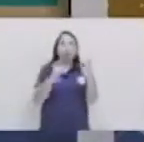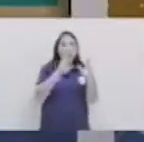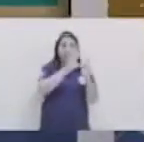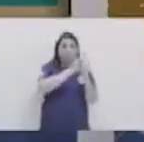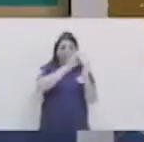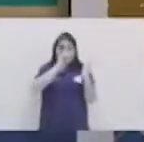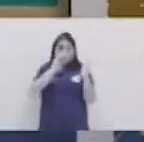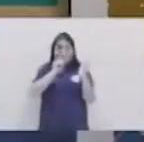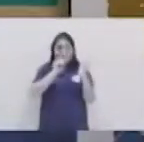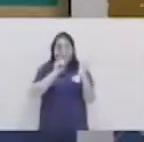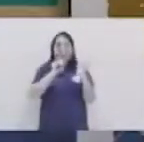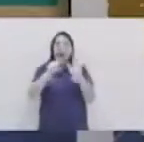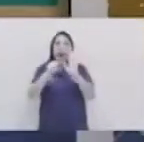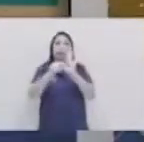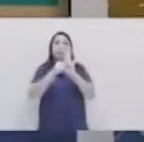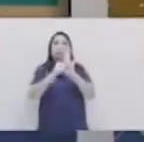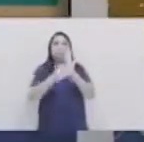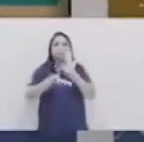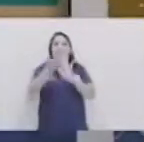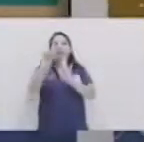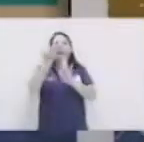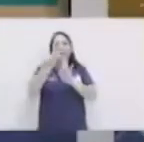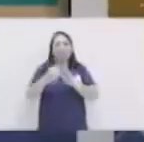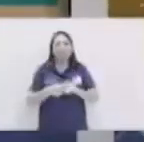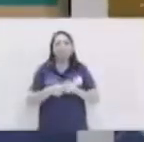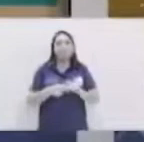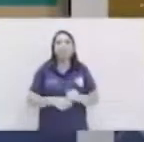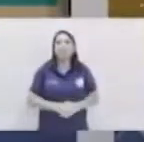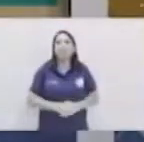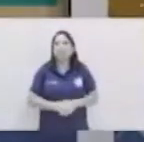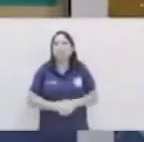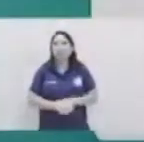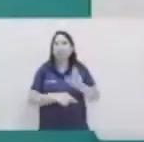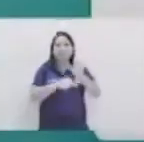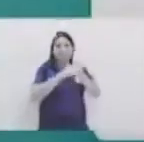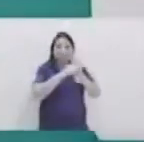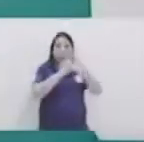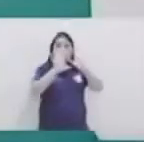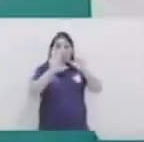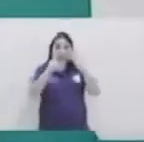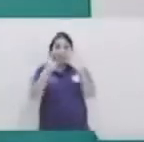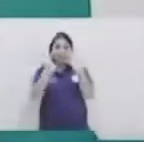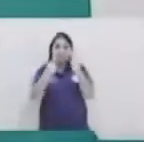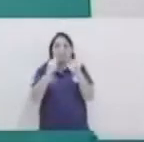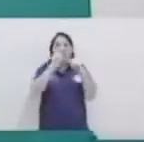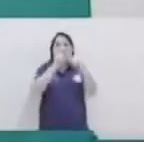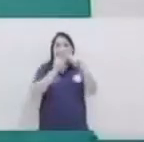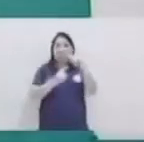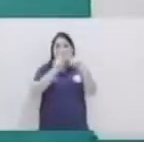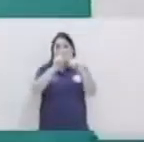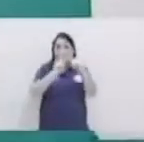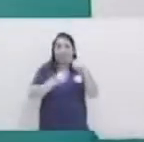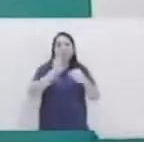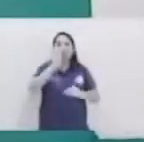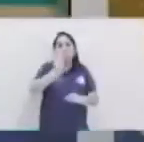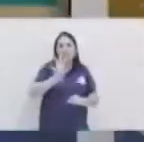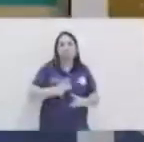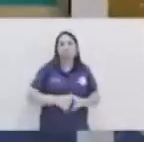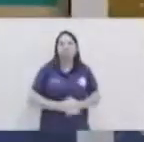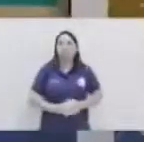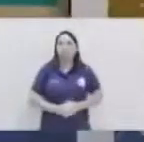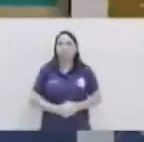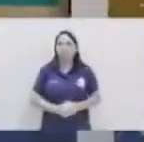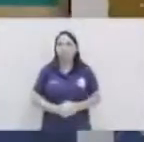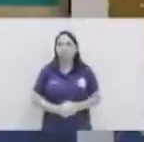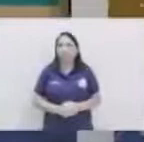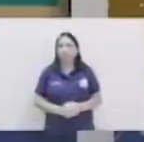el signo del número mayor. Me quedaría entonces menos 16 dividido 4. En este